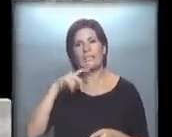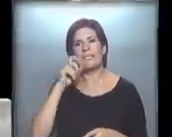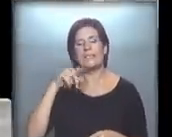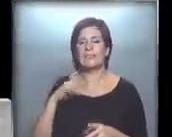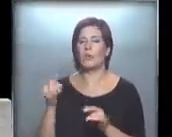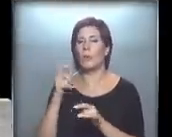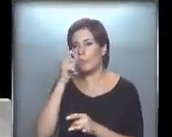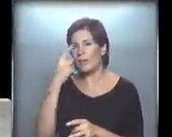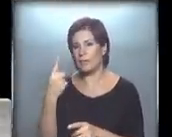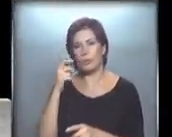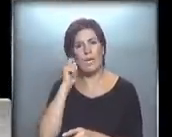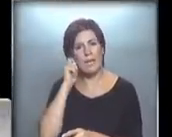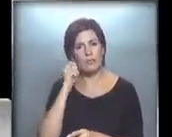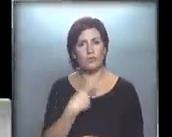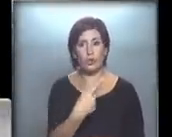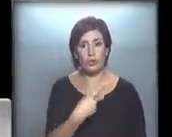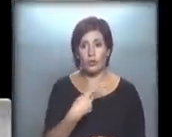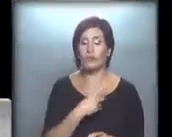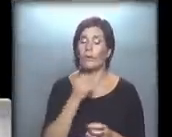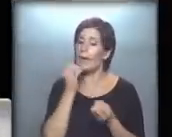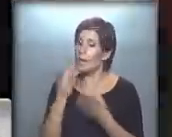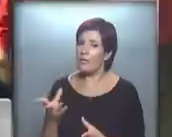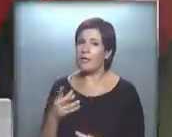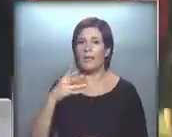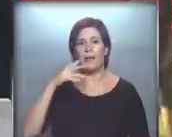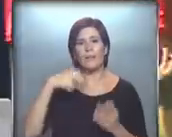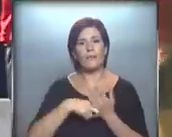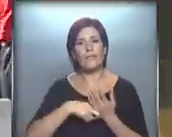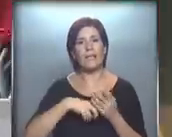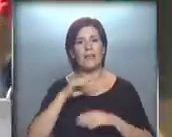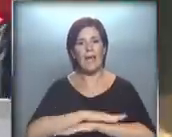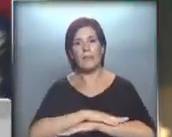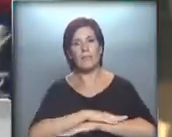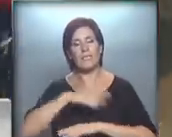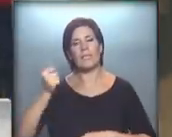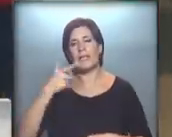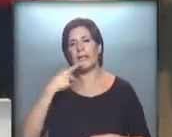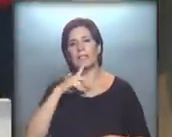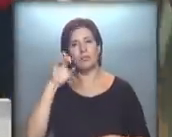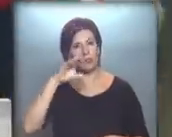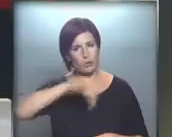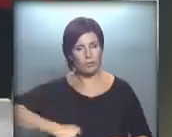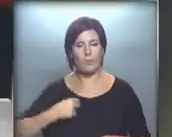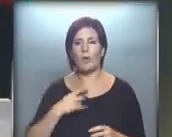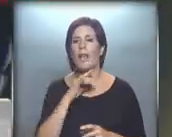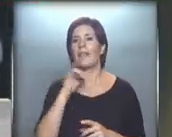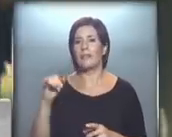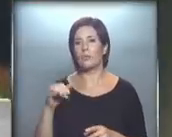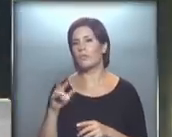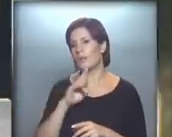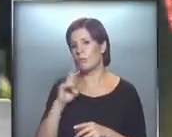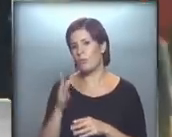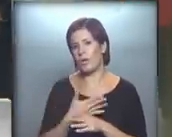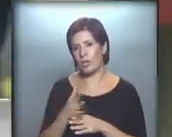Pérez y Benítez deben comparecer durante la jornada de hoy ante fiscal de avellaneda Guillermo Castro tras la denuncia presentada por la novia del